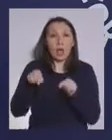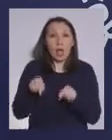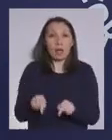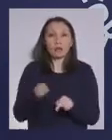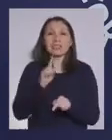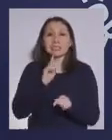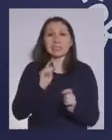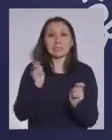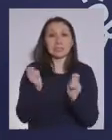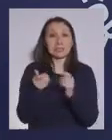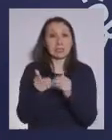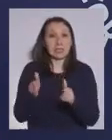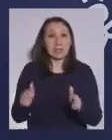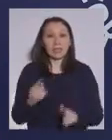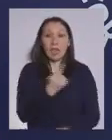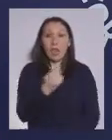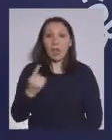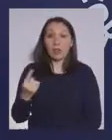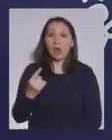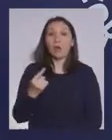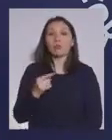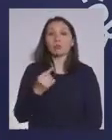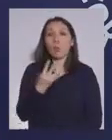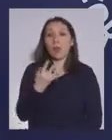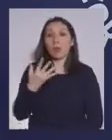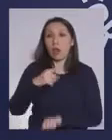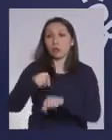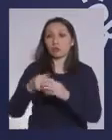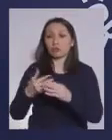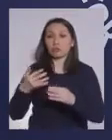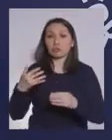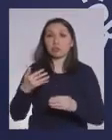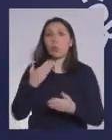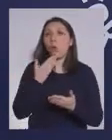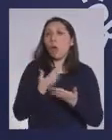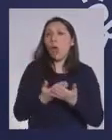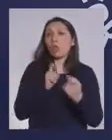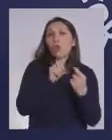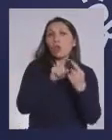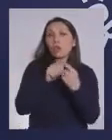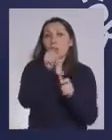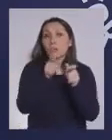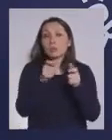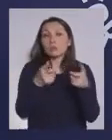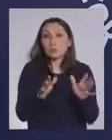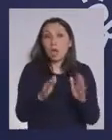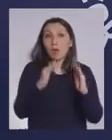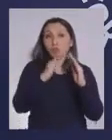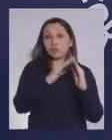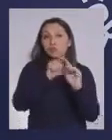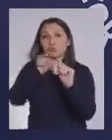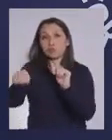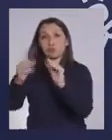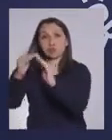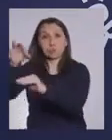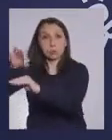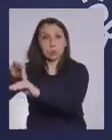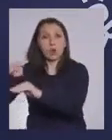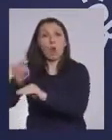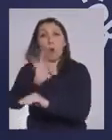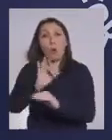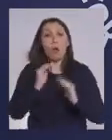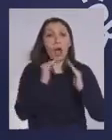están en transición cada una de ellas las últimas 48 horas cuando fueron contactados y se encuentran en residencia sanitaria si se